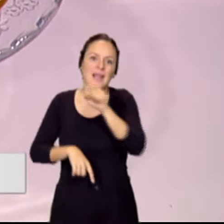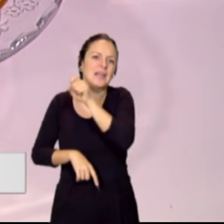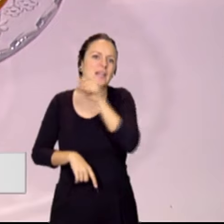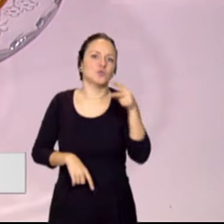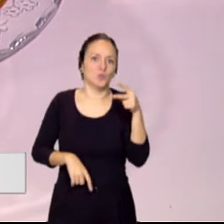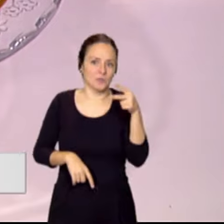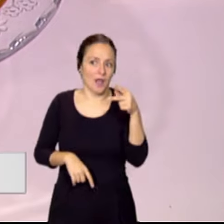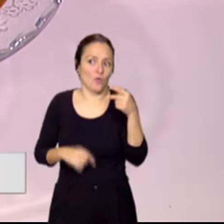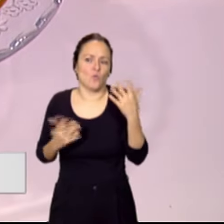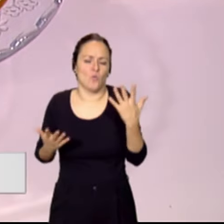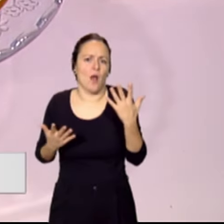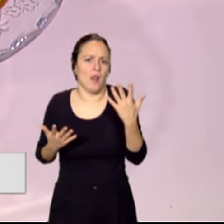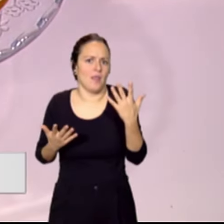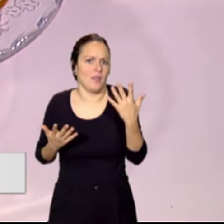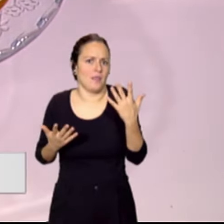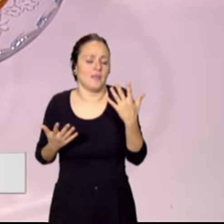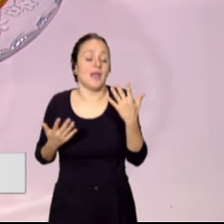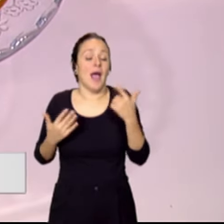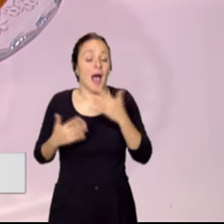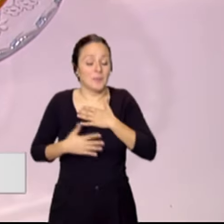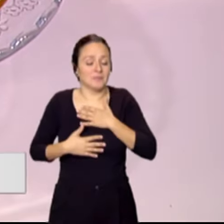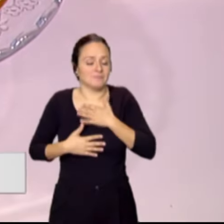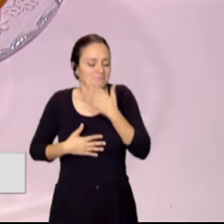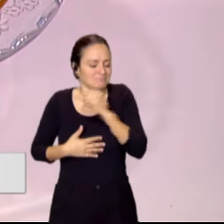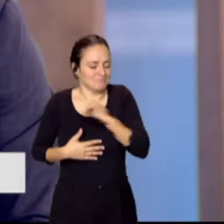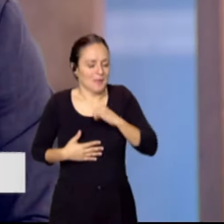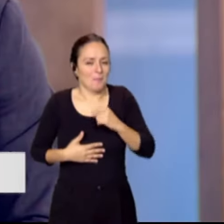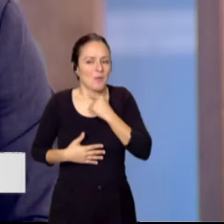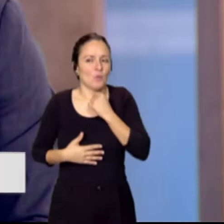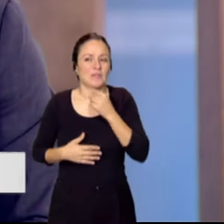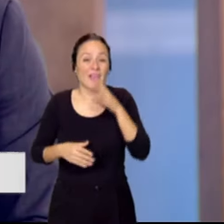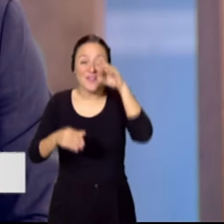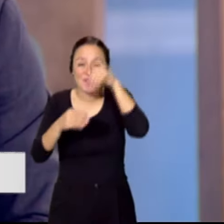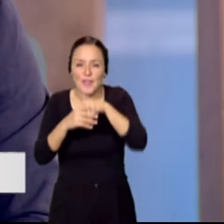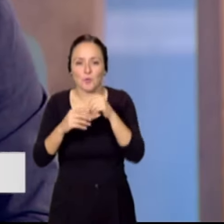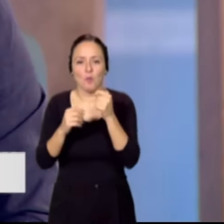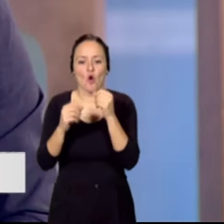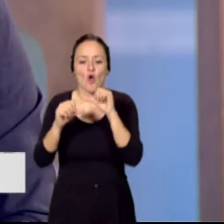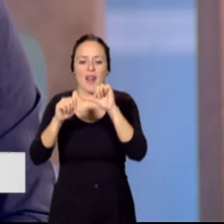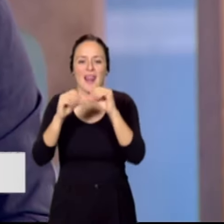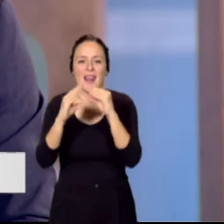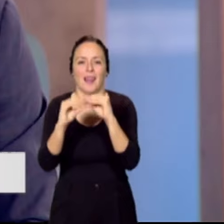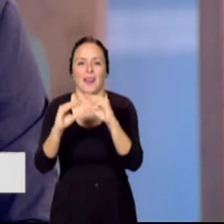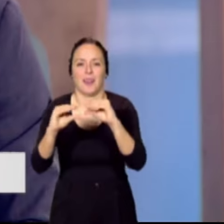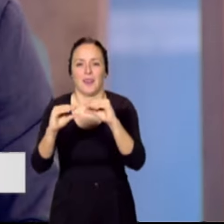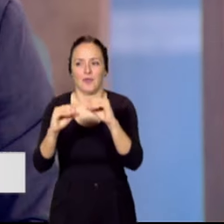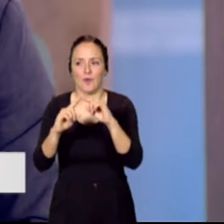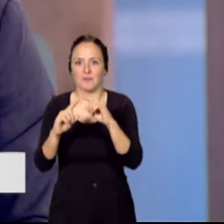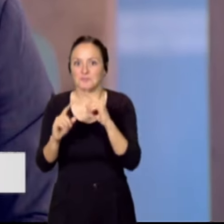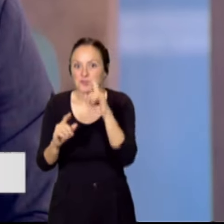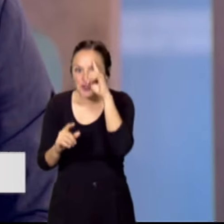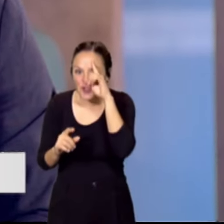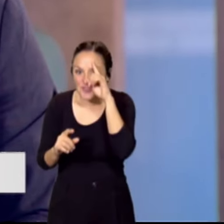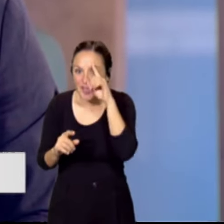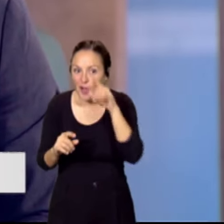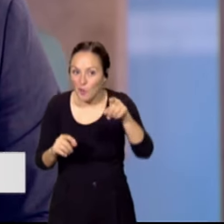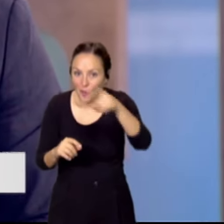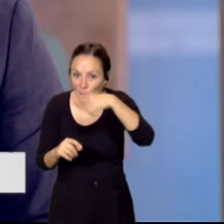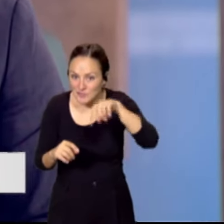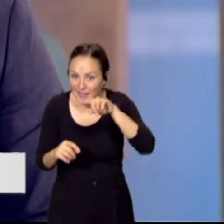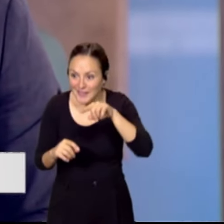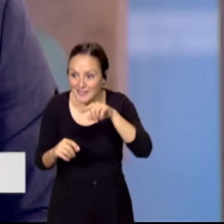personalmente eh raico Me gusta que en el interior esté un poquito eh líquida que no esté muy cuajadito yo Cómo son las tartitas